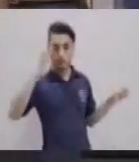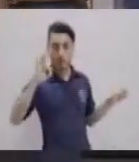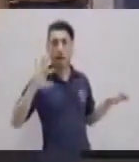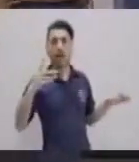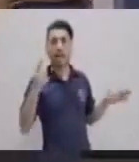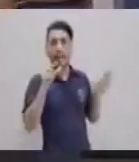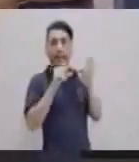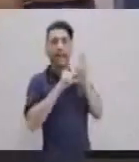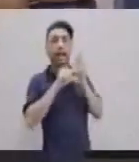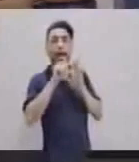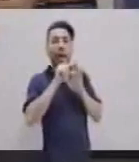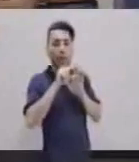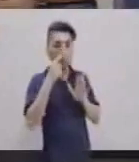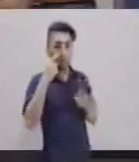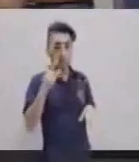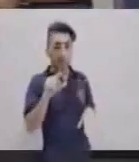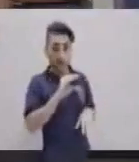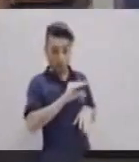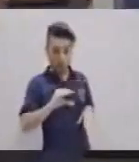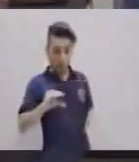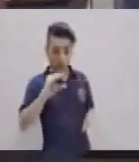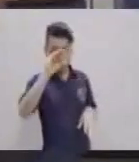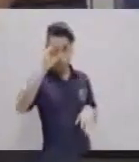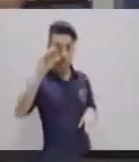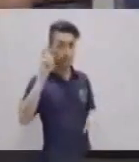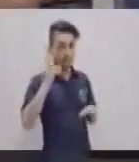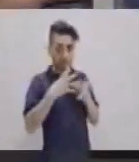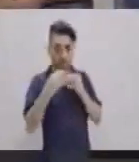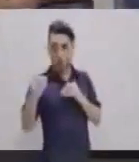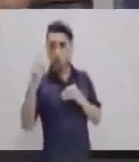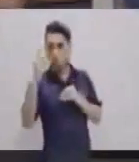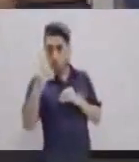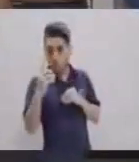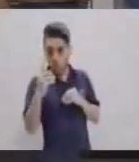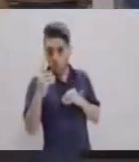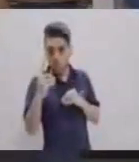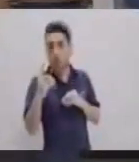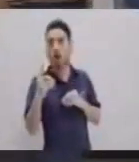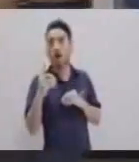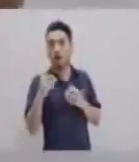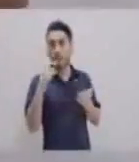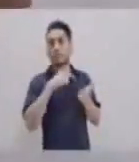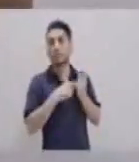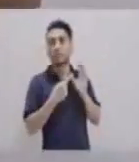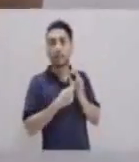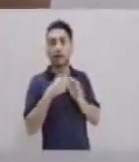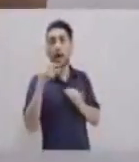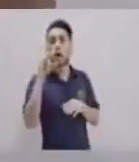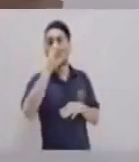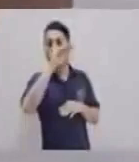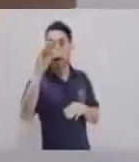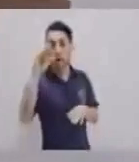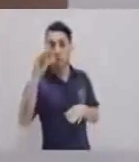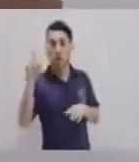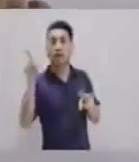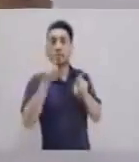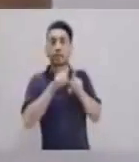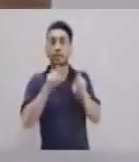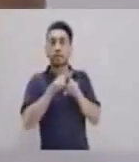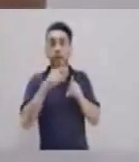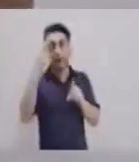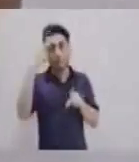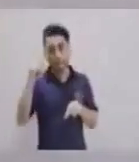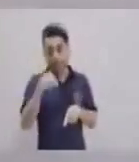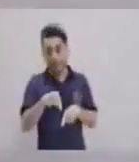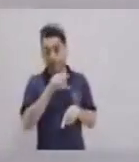del polinomio, tanto del numerador como del denominador, es 1. Es 1. ¿Qué significa? Que el grado del numerador es igual al grado